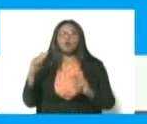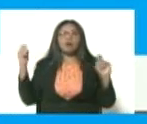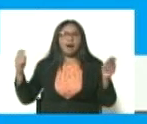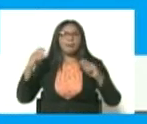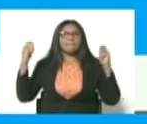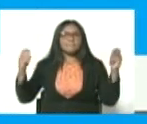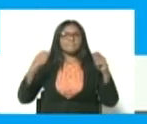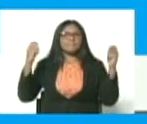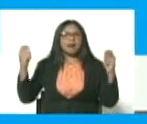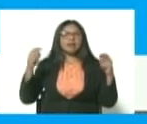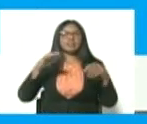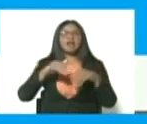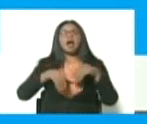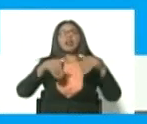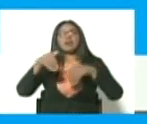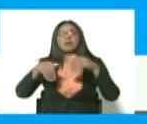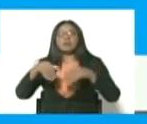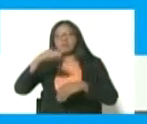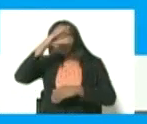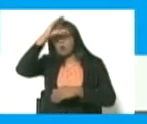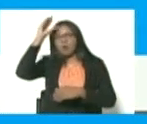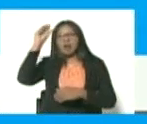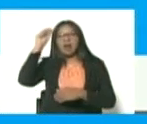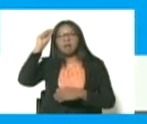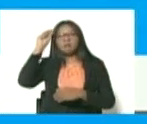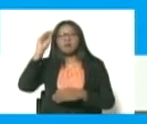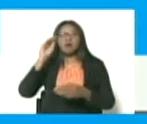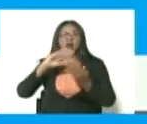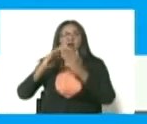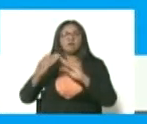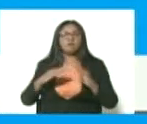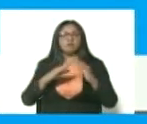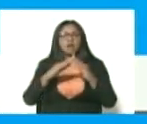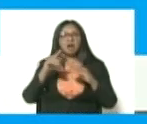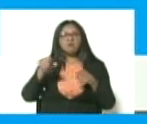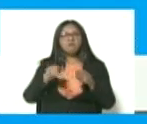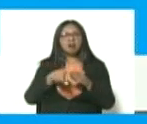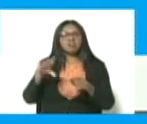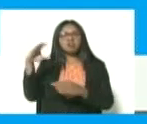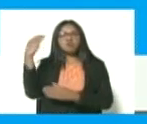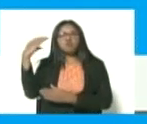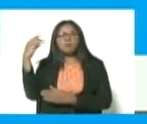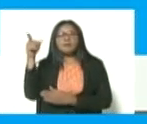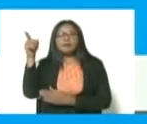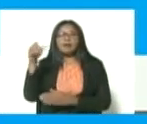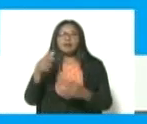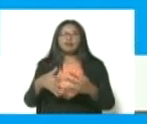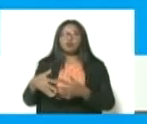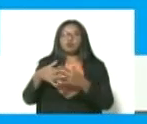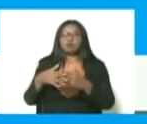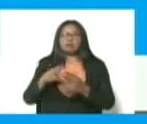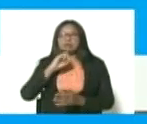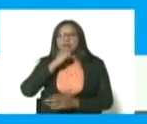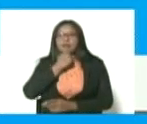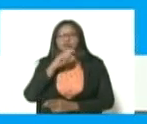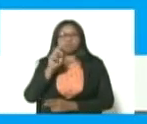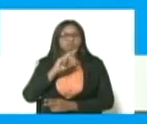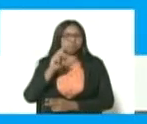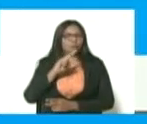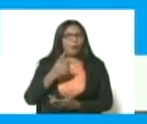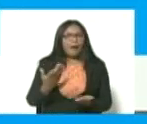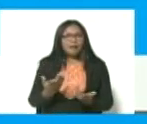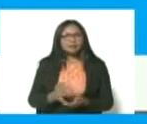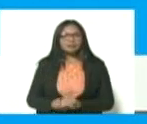por la candidatura de Donald Trump en la comunidad colombiana y latina de los Estados Unidos. Para nadie es un secreto que Iván